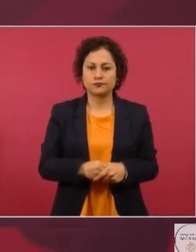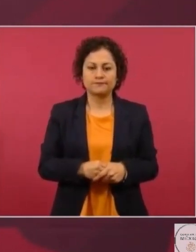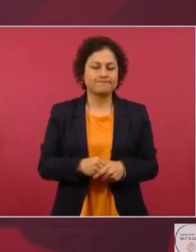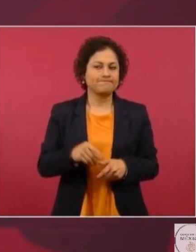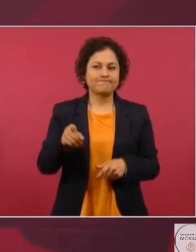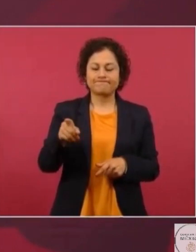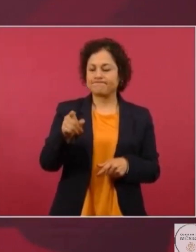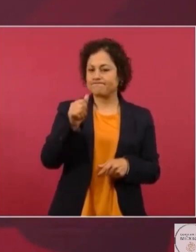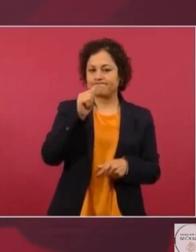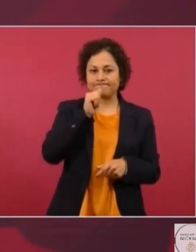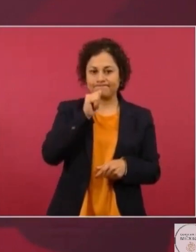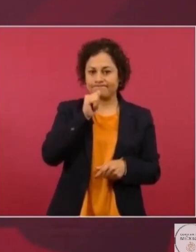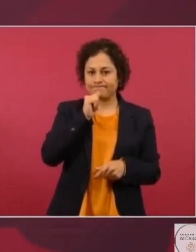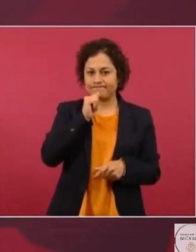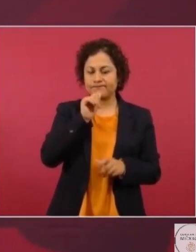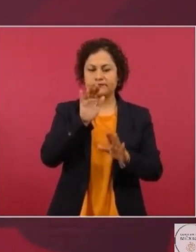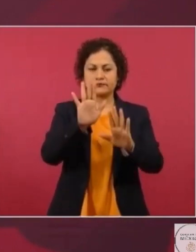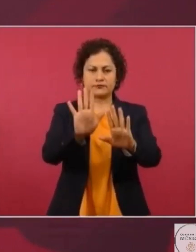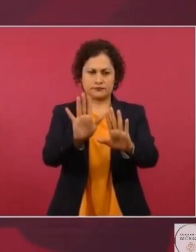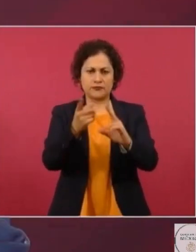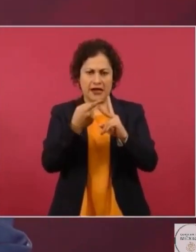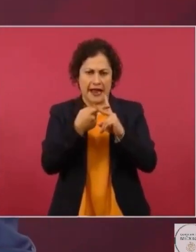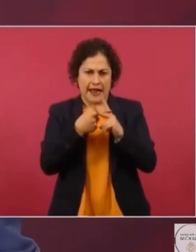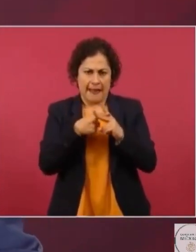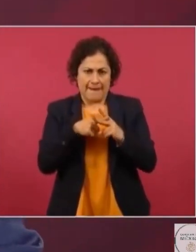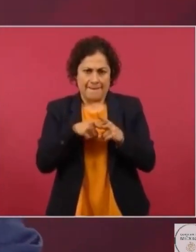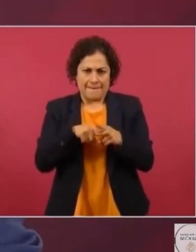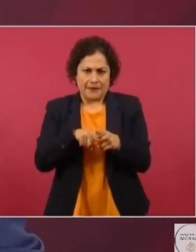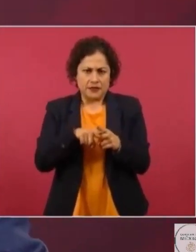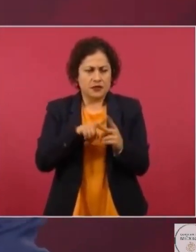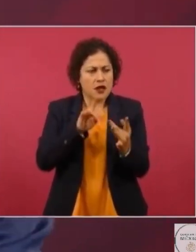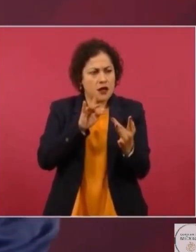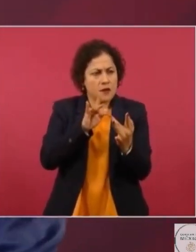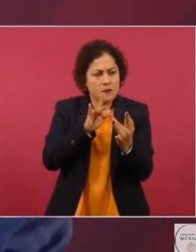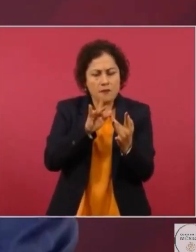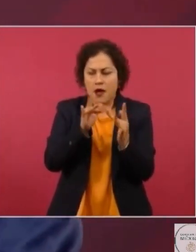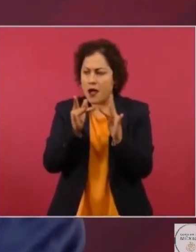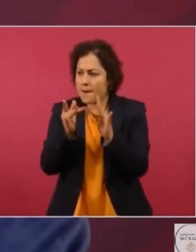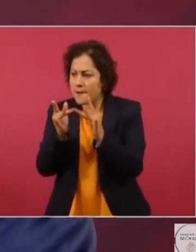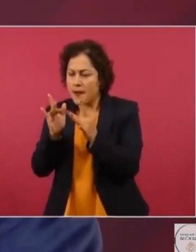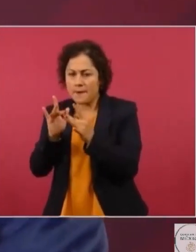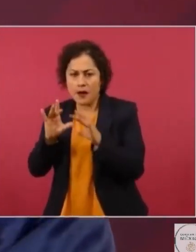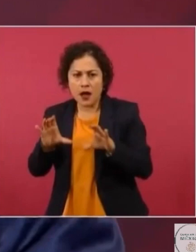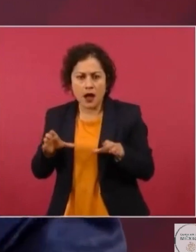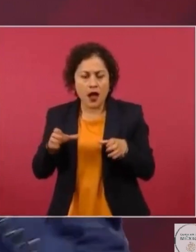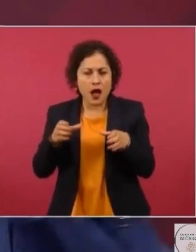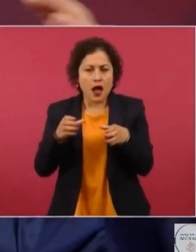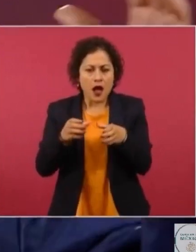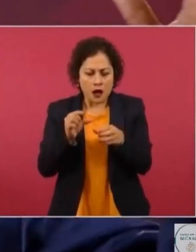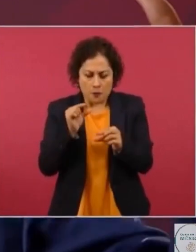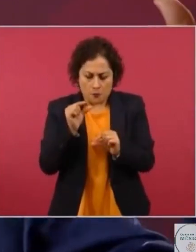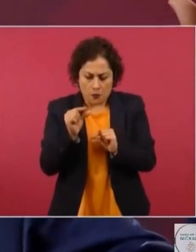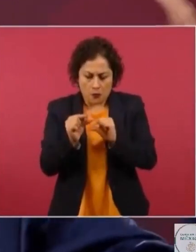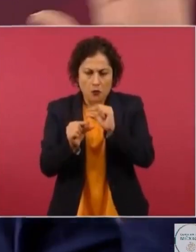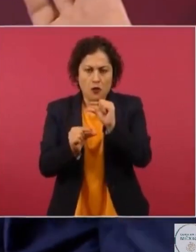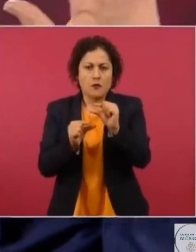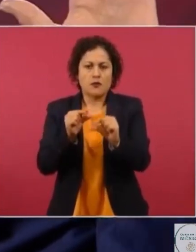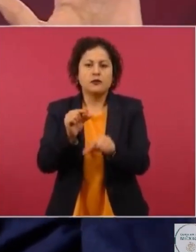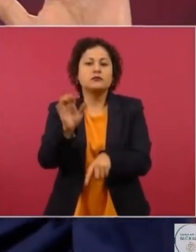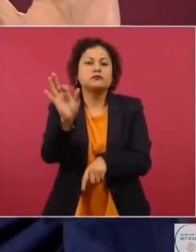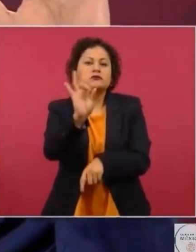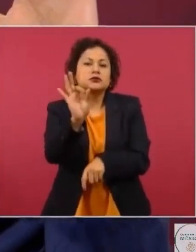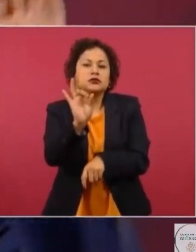tampoco estamos empezando, vamos a iniciar así y poco a poco se va a ir